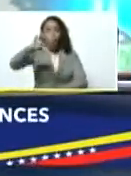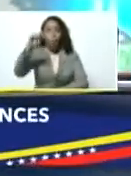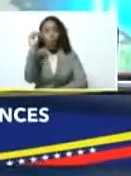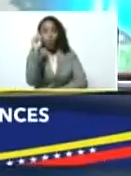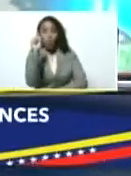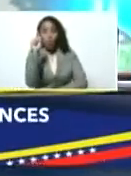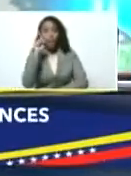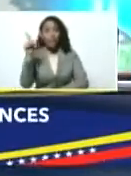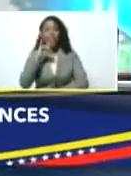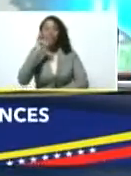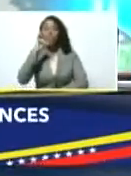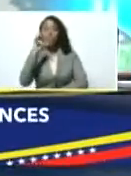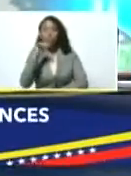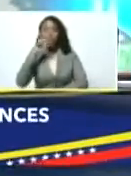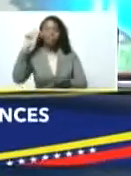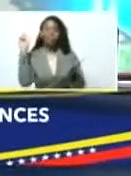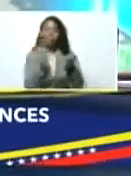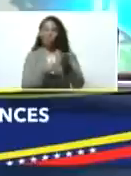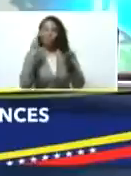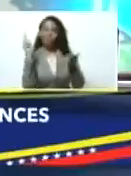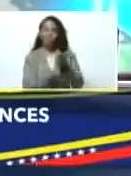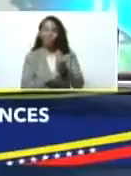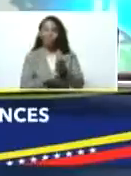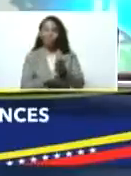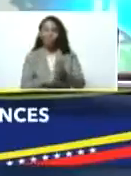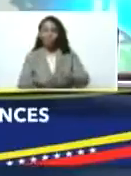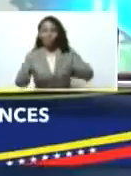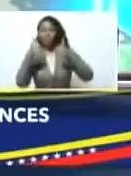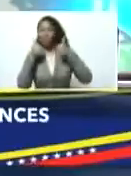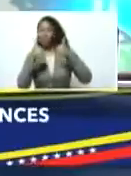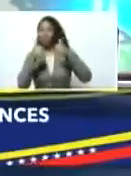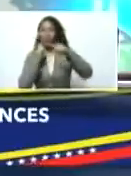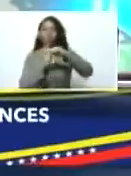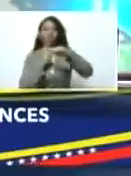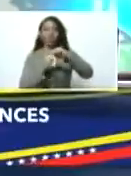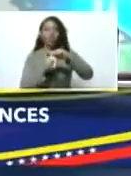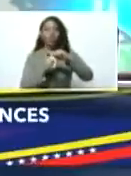Y son datos verdaderamente auspiciosos,